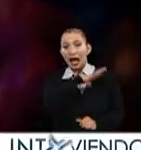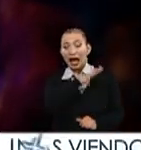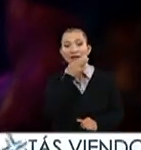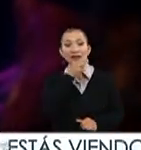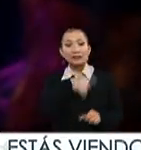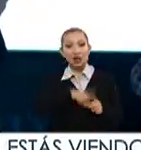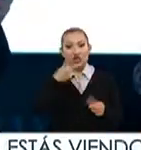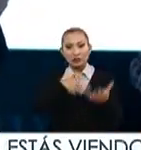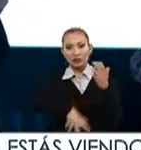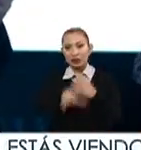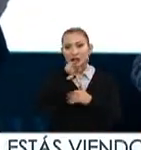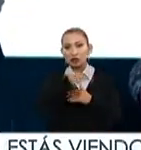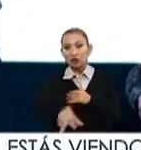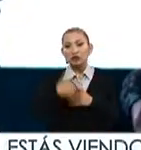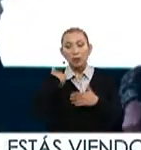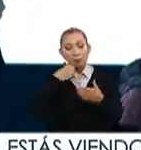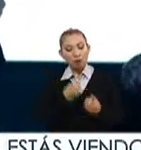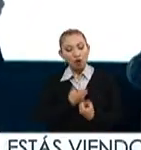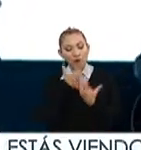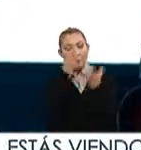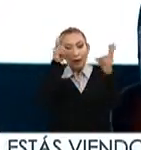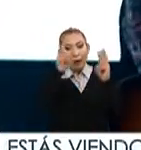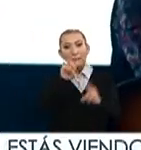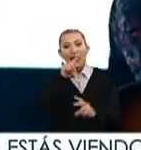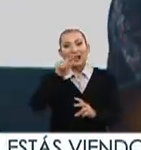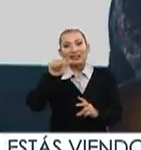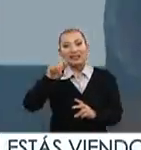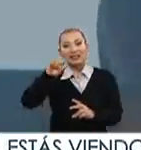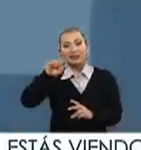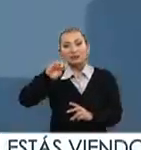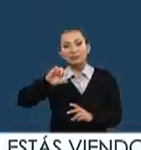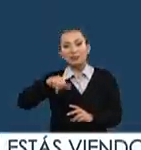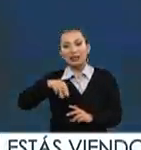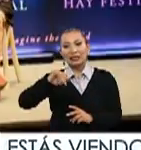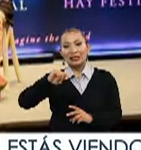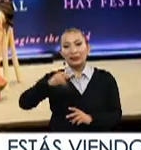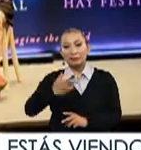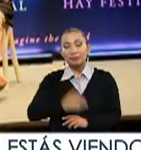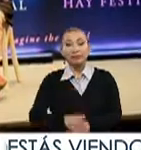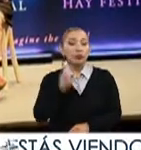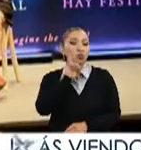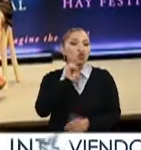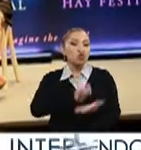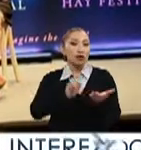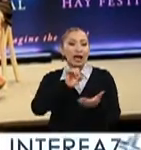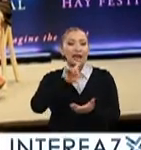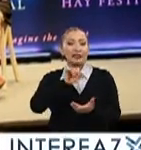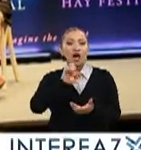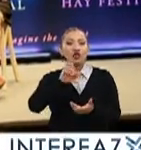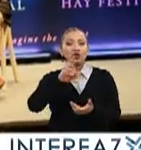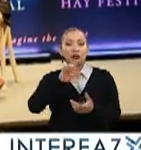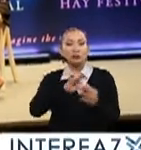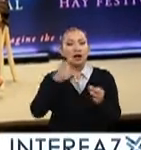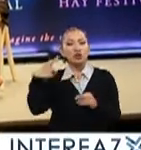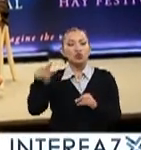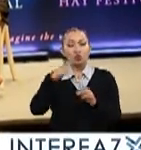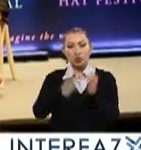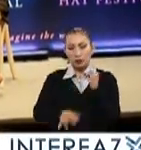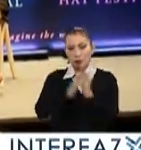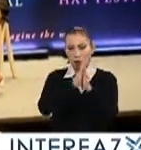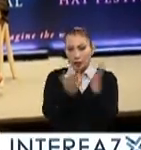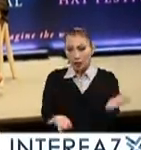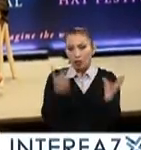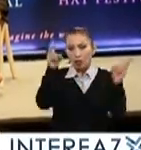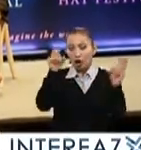Festival 2018, se leyó un poema de Patti Smith. La escritora Elsa Osorio nos platica sobre su última